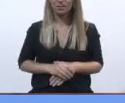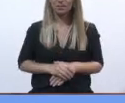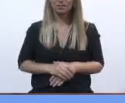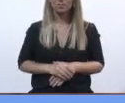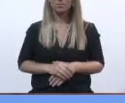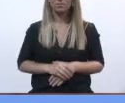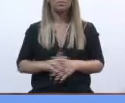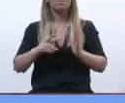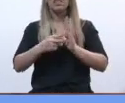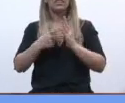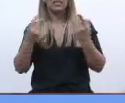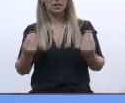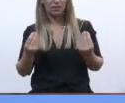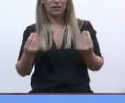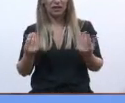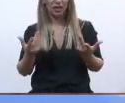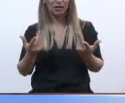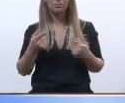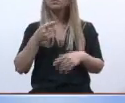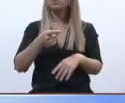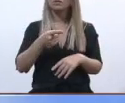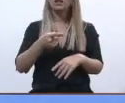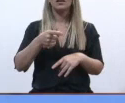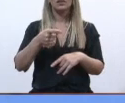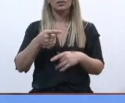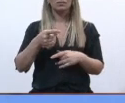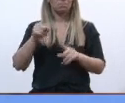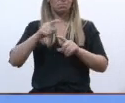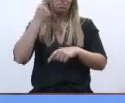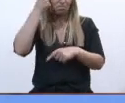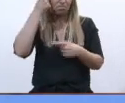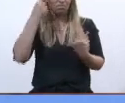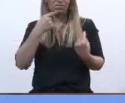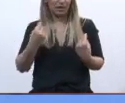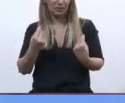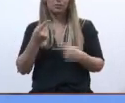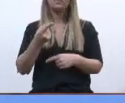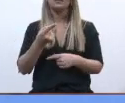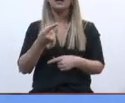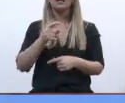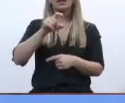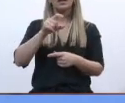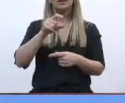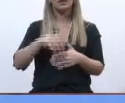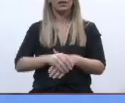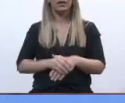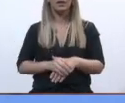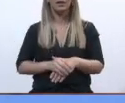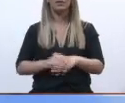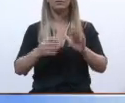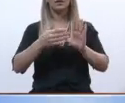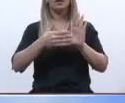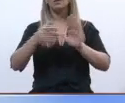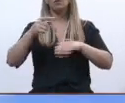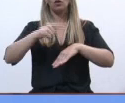¿Qué quiere decir en las condiciones de su vigencia? Se pregunta. Digo, que en las condiciones de su vigencia, como lo